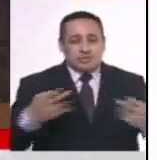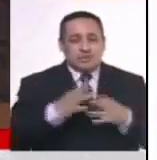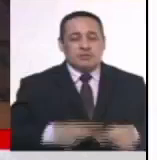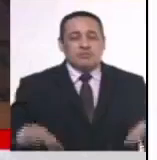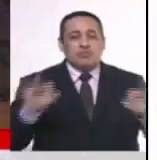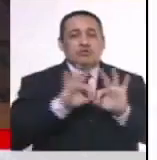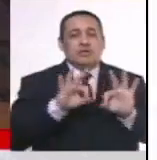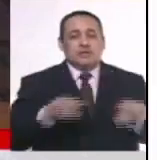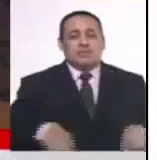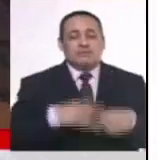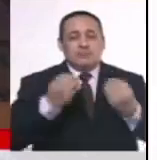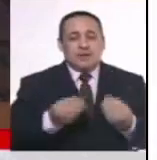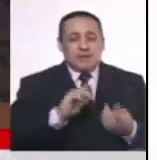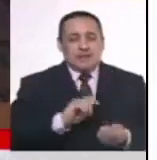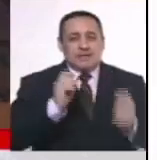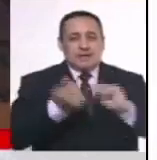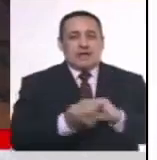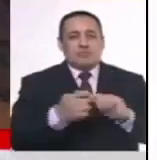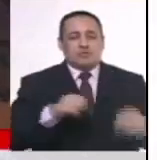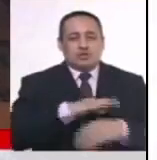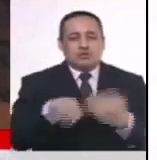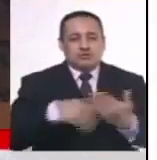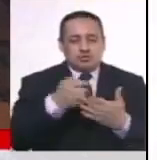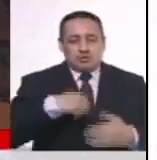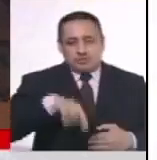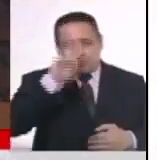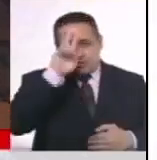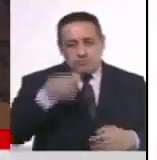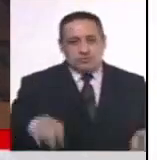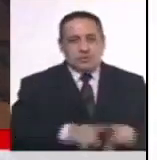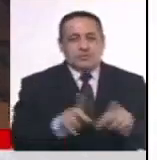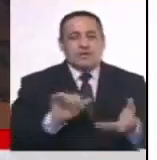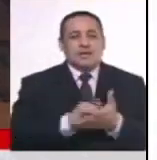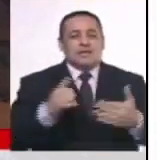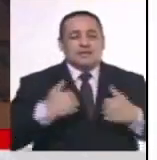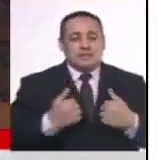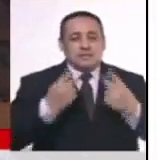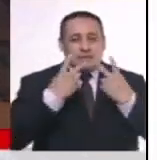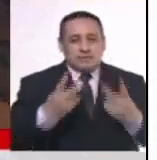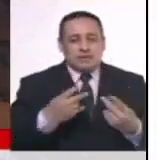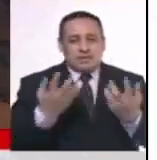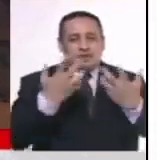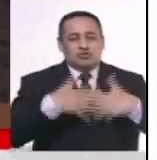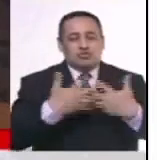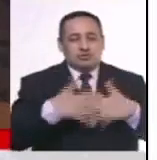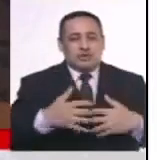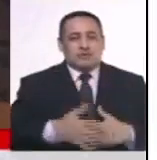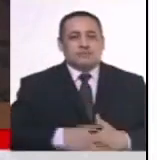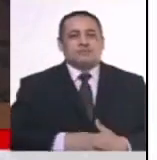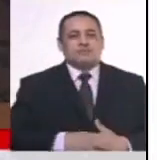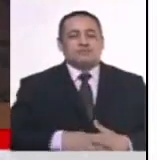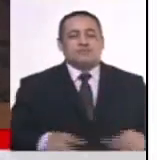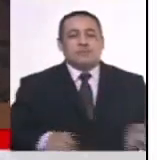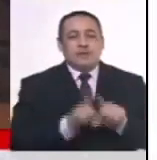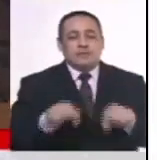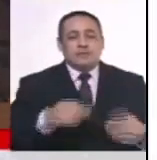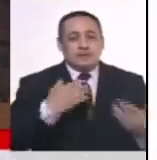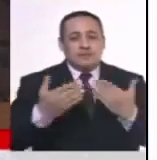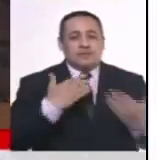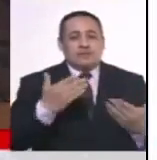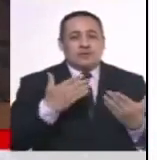fundamental para la transformación del país mediante la industrialización. De esta manera,